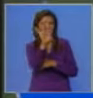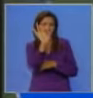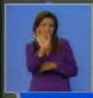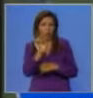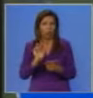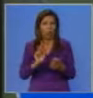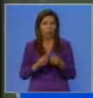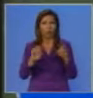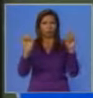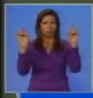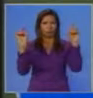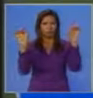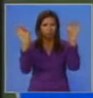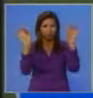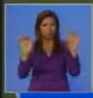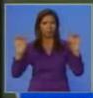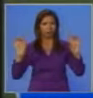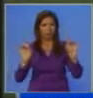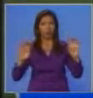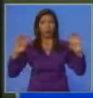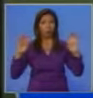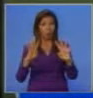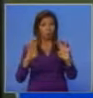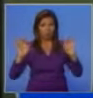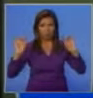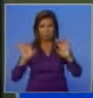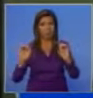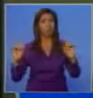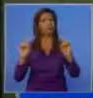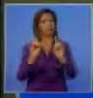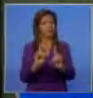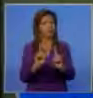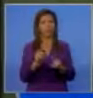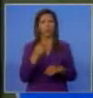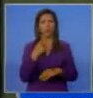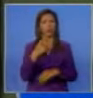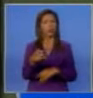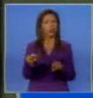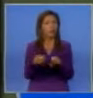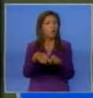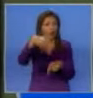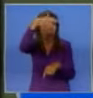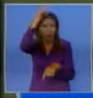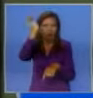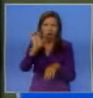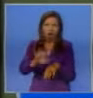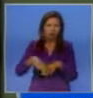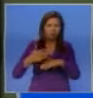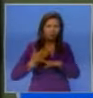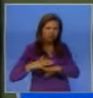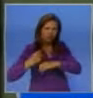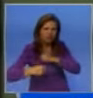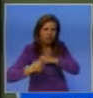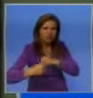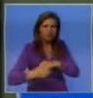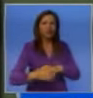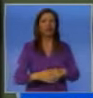de final, llegando a ser conocidos como los Leones Indomables. La gran final fue jugada por segunda vez